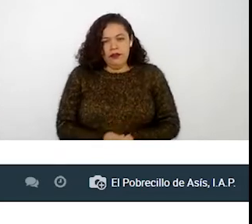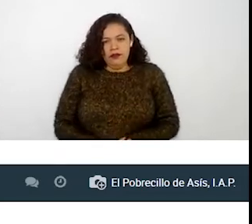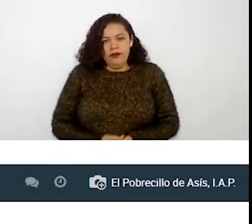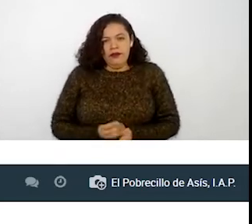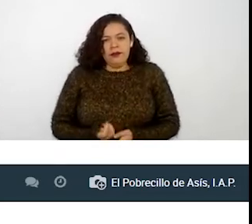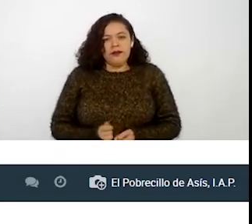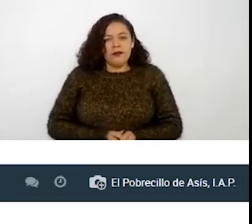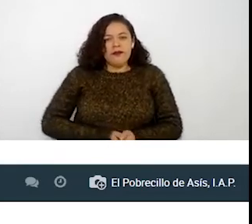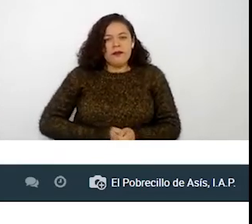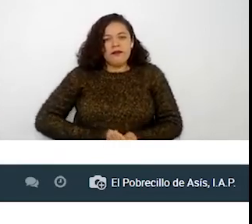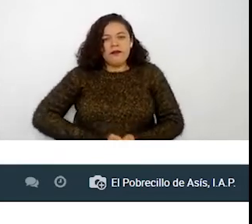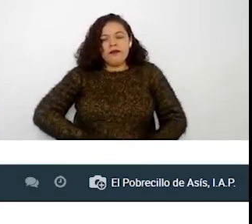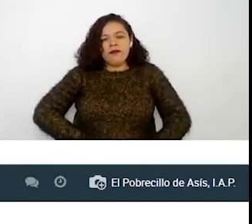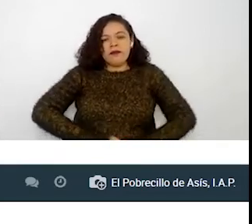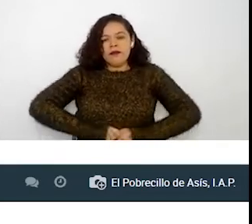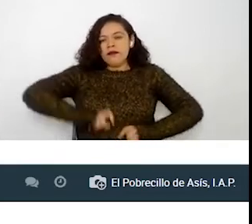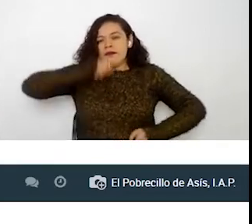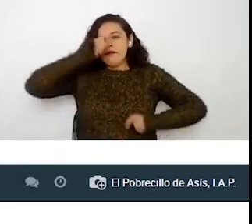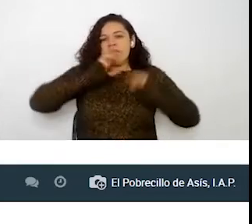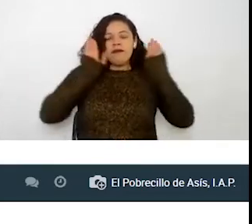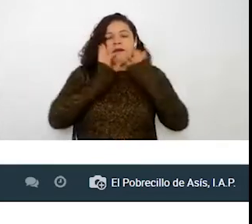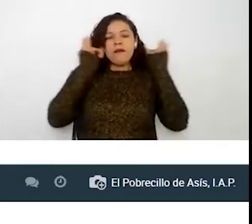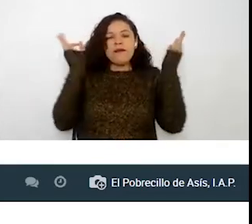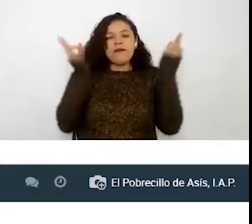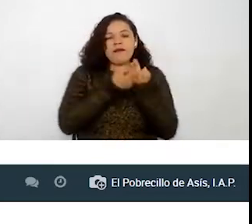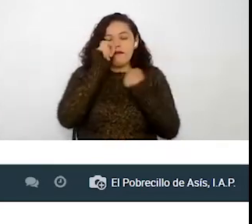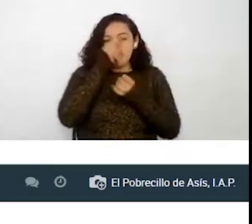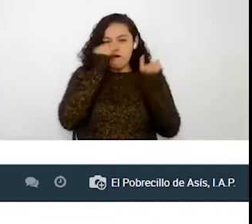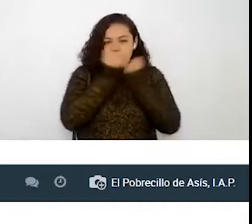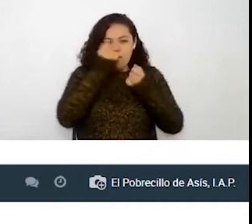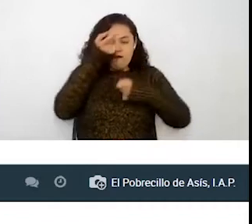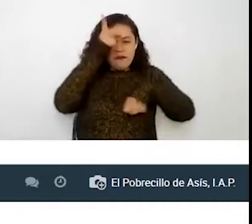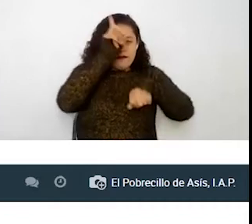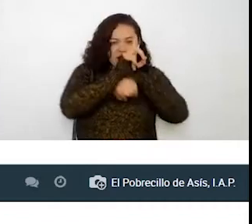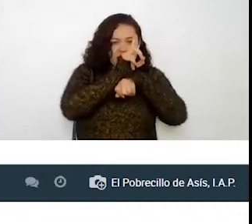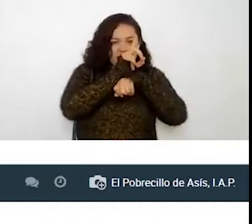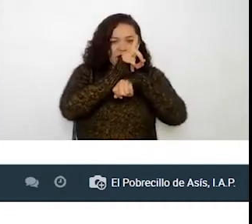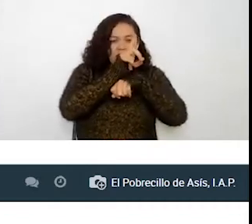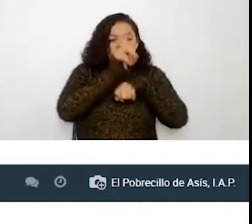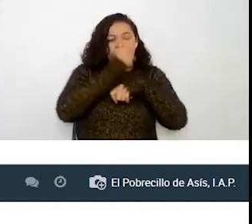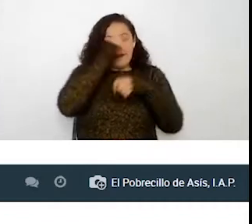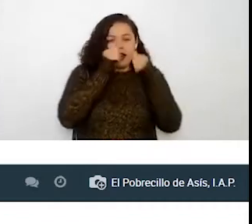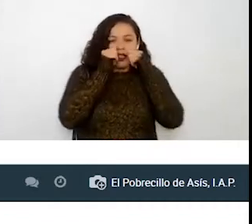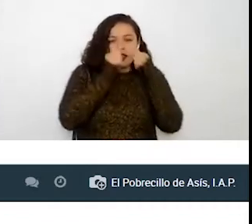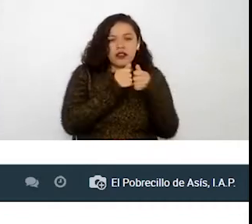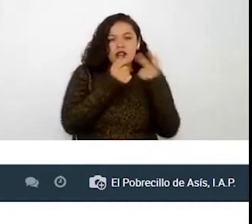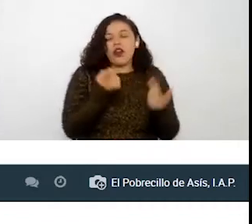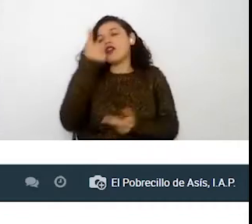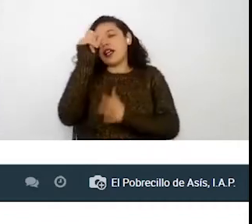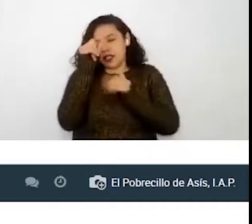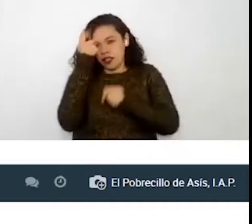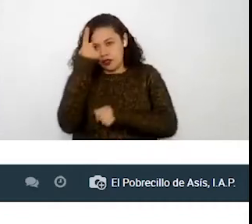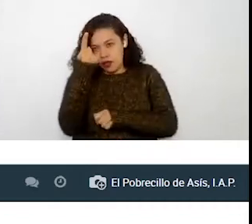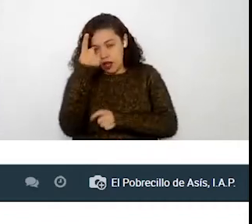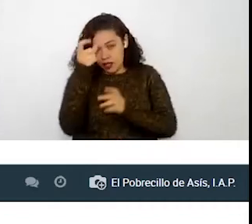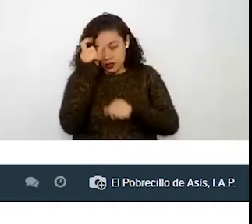y también la forma de de la unidad medidas por sesión hizo un número de sesiones al mes número de sesiones